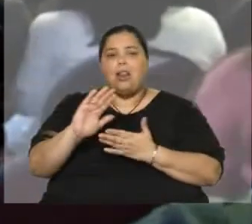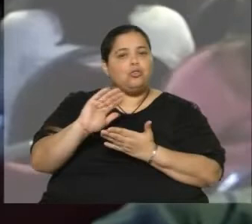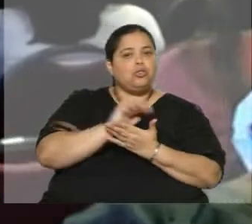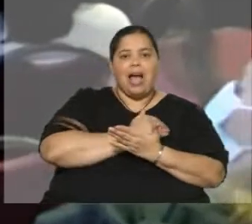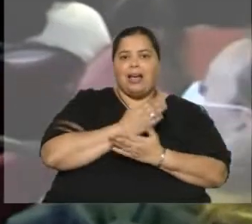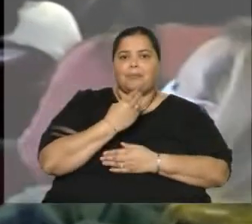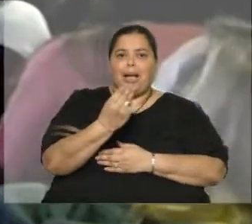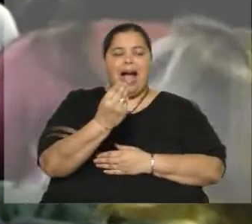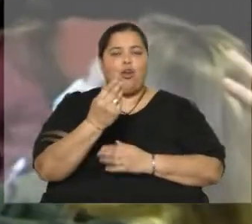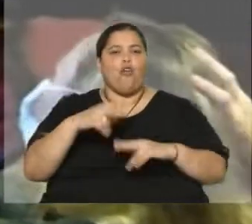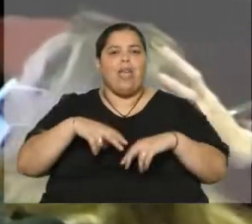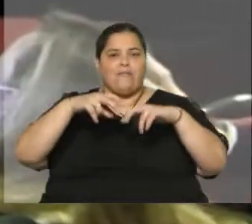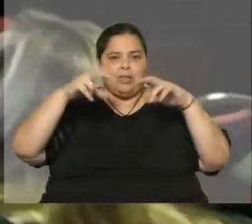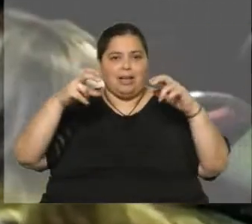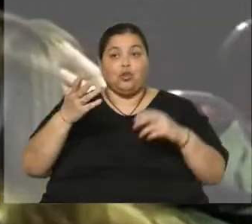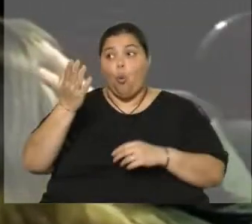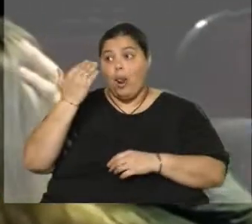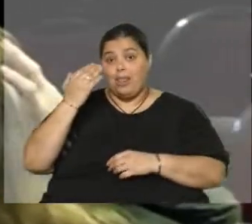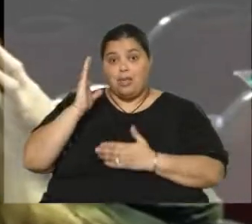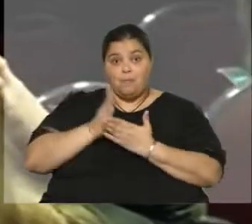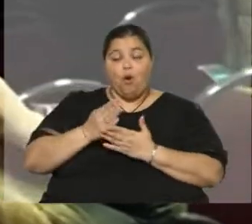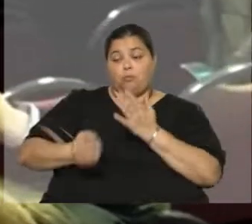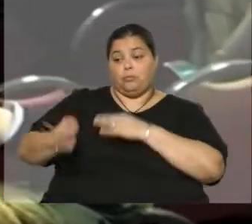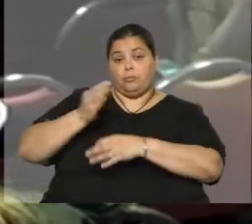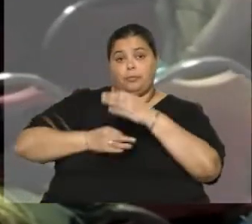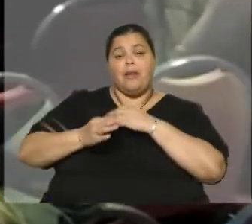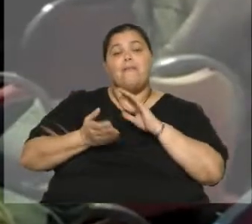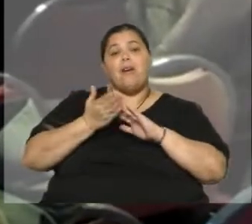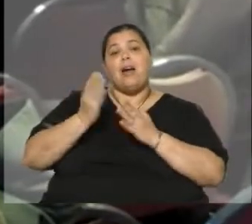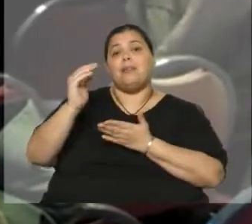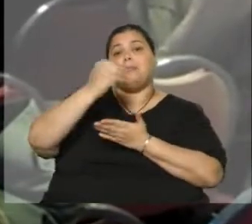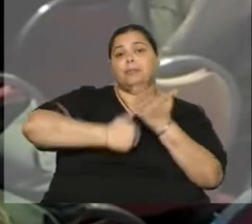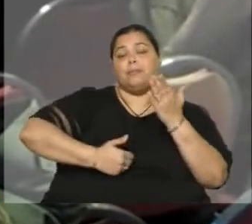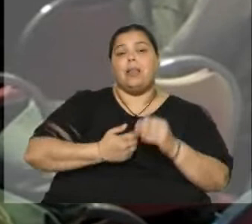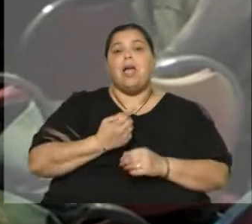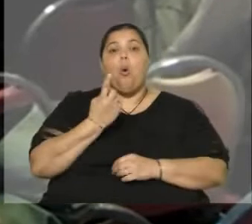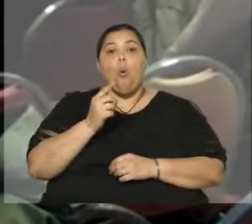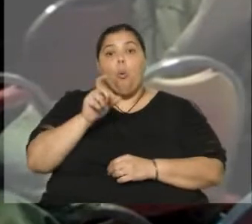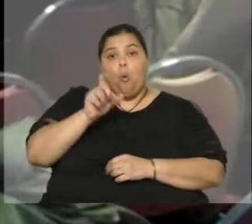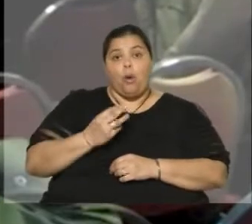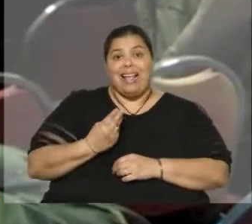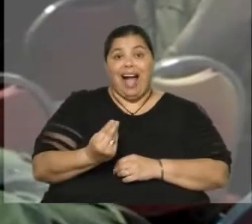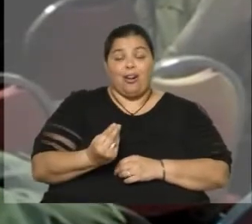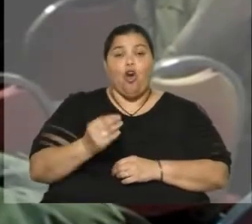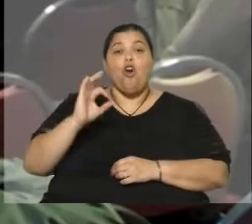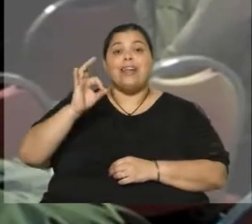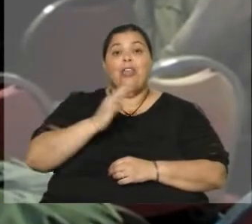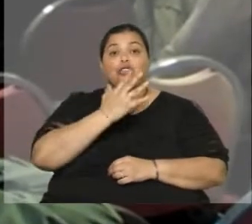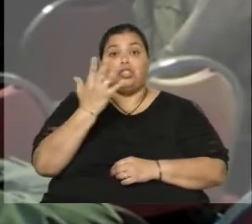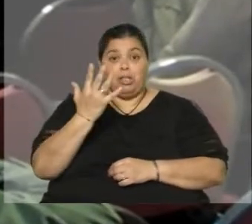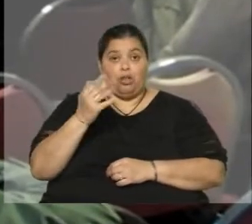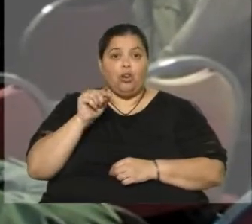investigador. Últimamente nos hemos enterado de una supresión de una vacante de grado 5 asociada a un